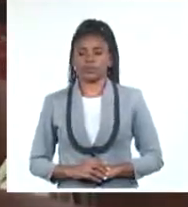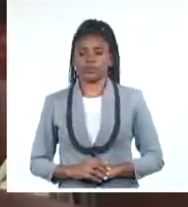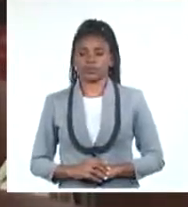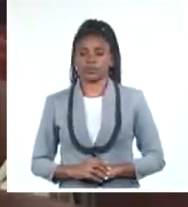televisión cubana